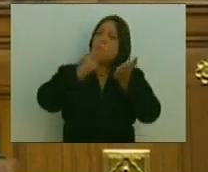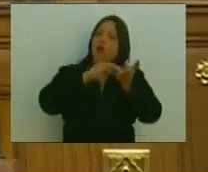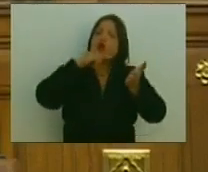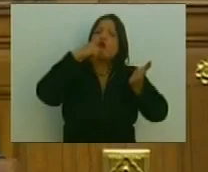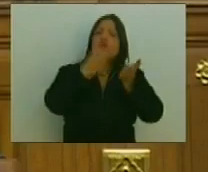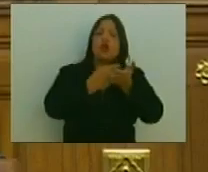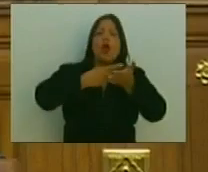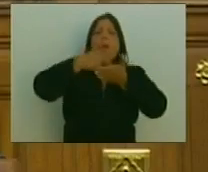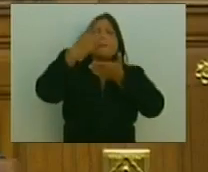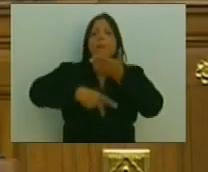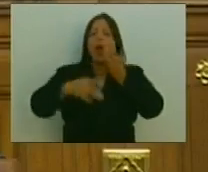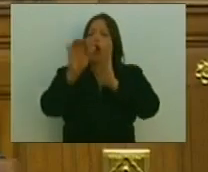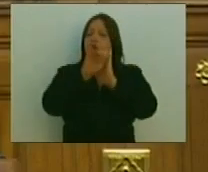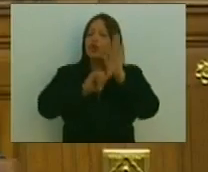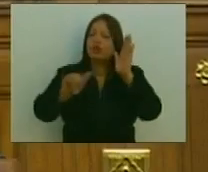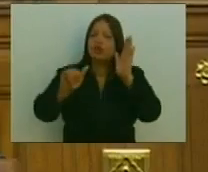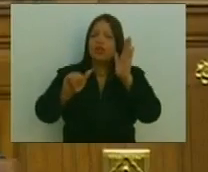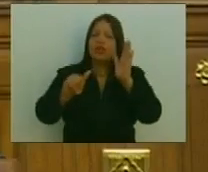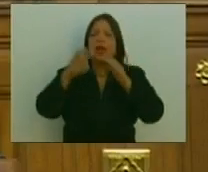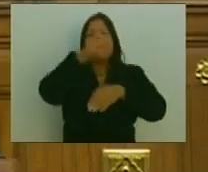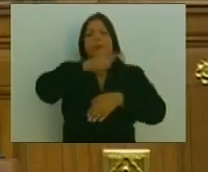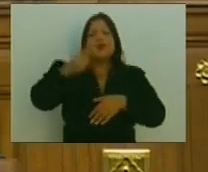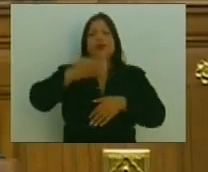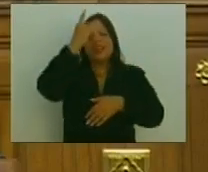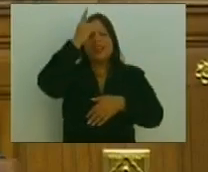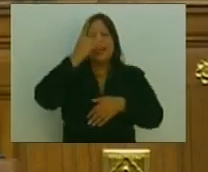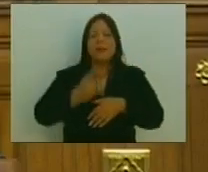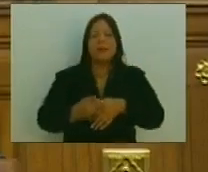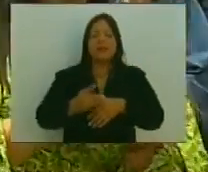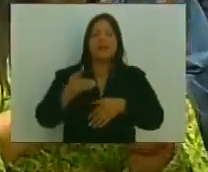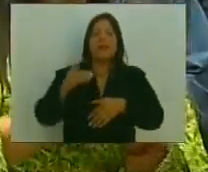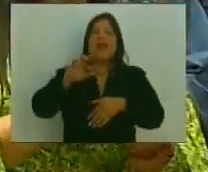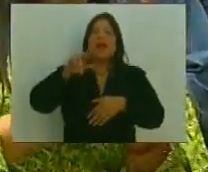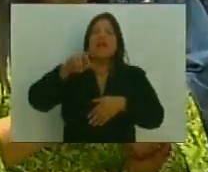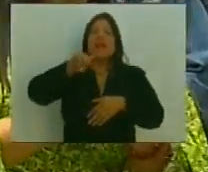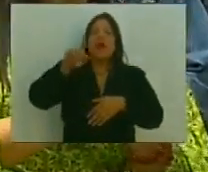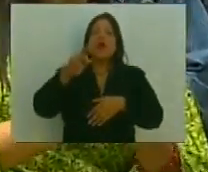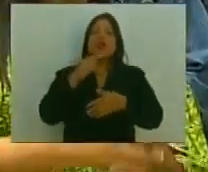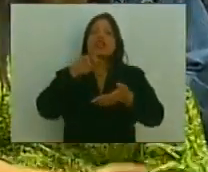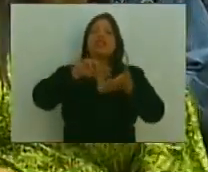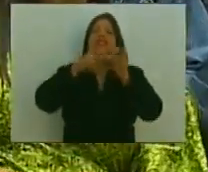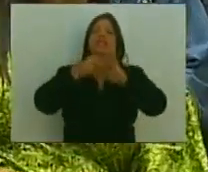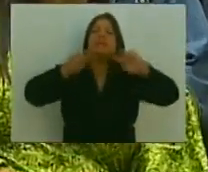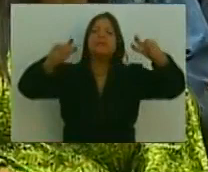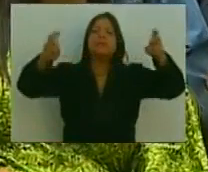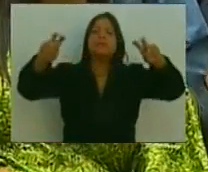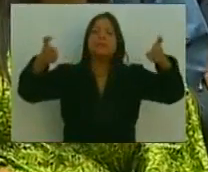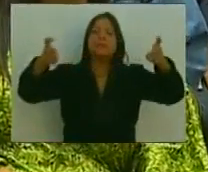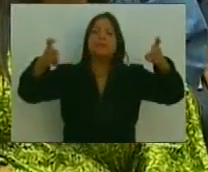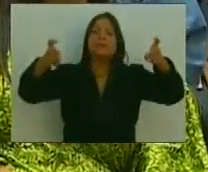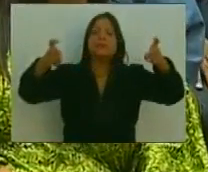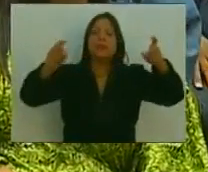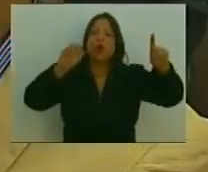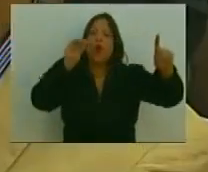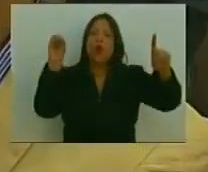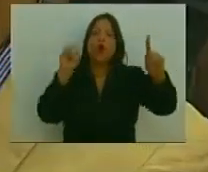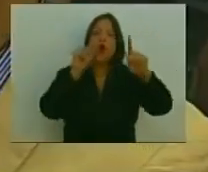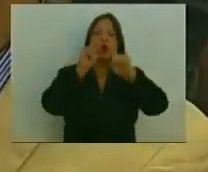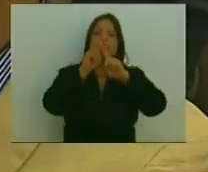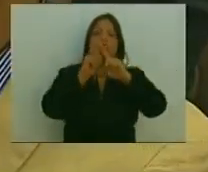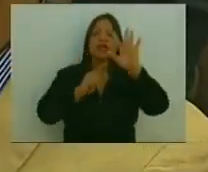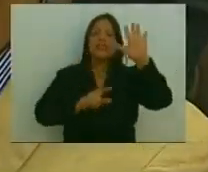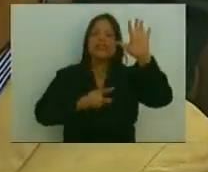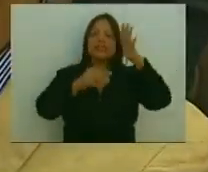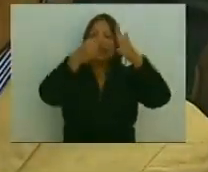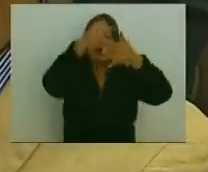Plan Constituyente para las personas con discapacidad Rafael Urdaneta. Este plan comprende de un objetivo y 5